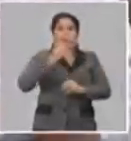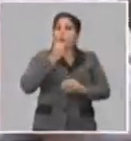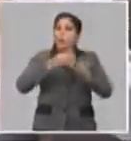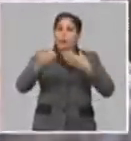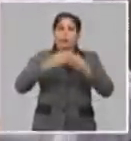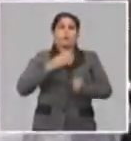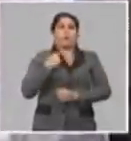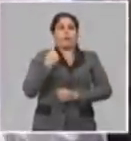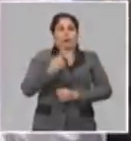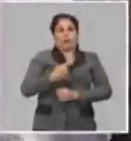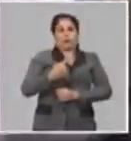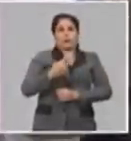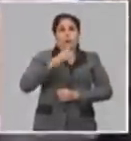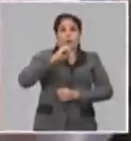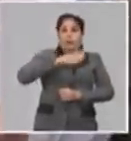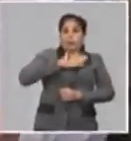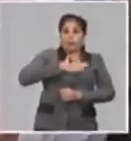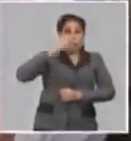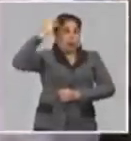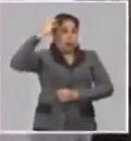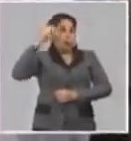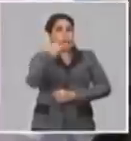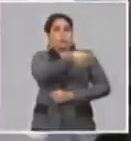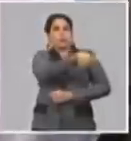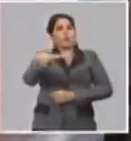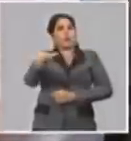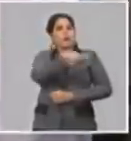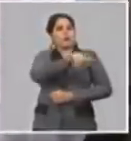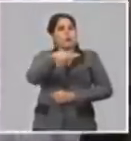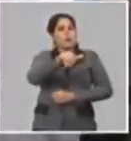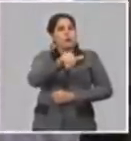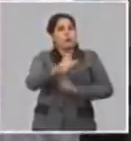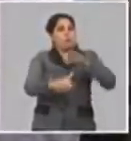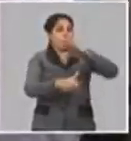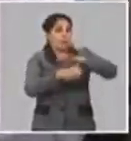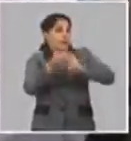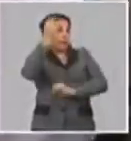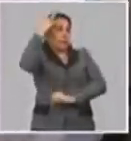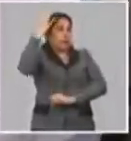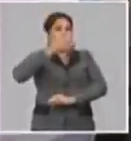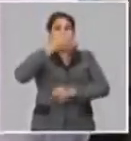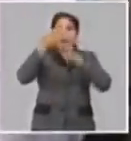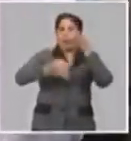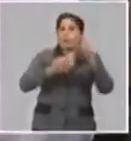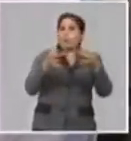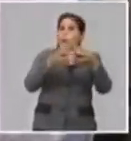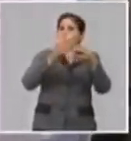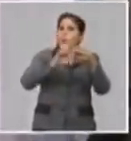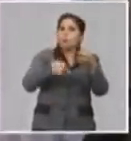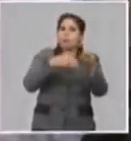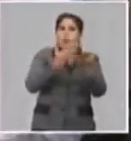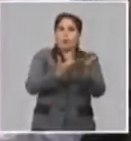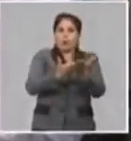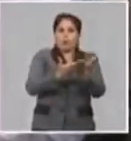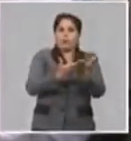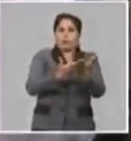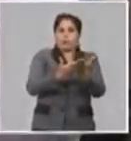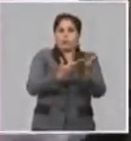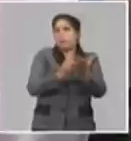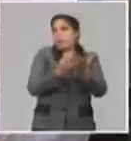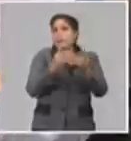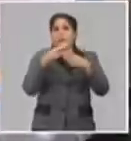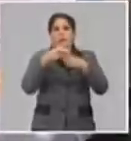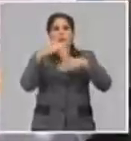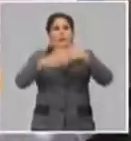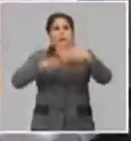poner cuál es la, porque no estamos en abundancia de recursos. El presidente incluso muchas veces nos dice, no, es que hay un grupo de propuestas de que para